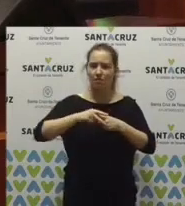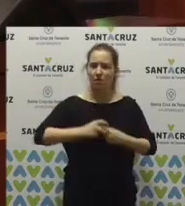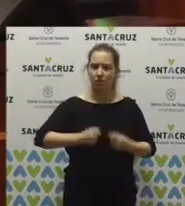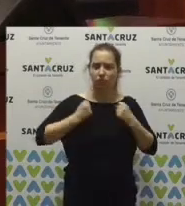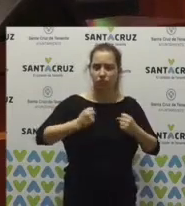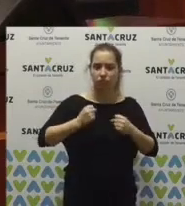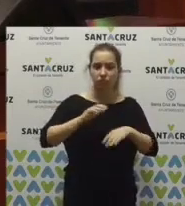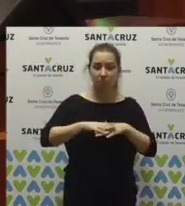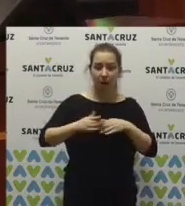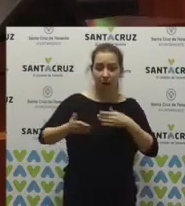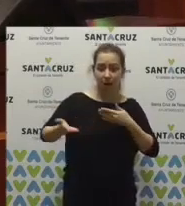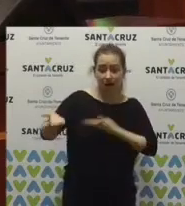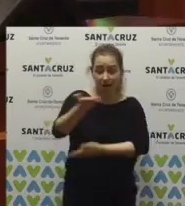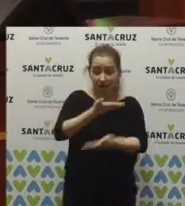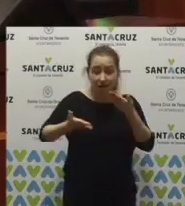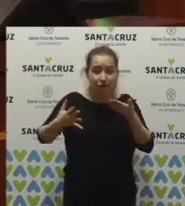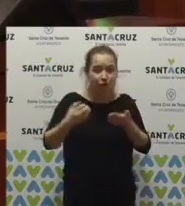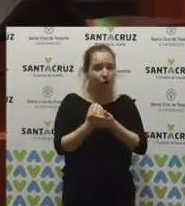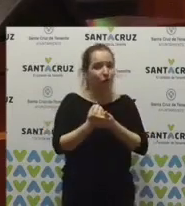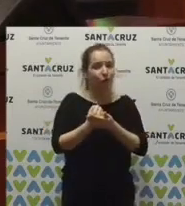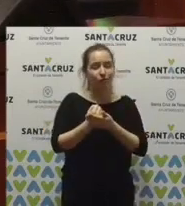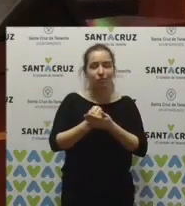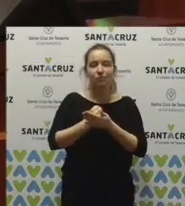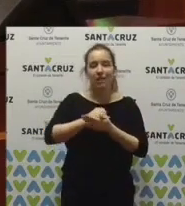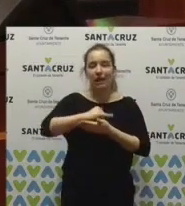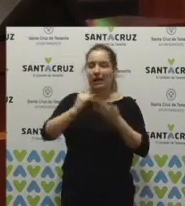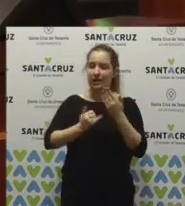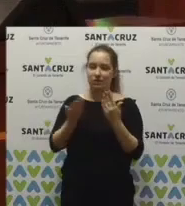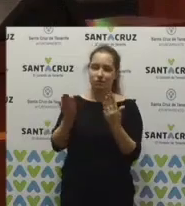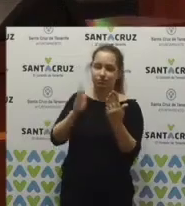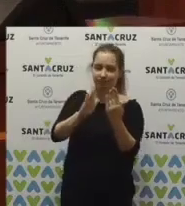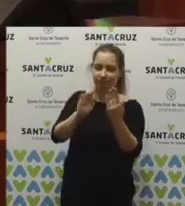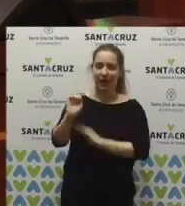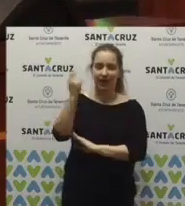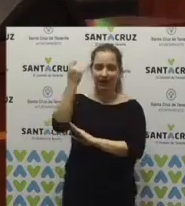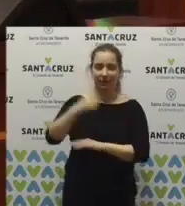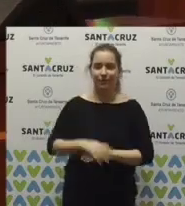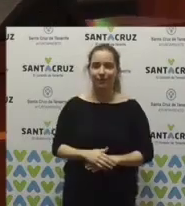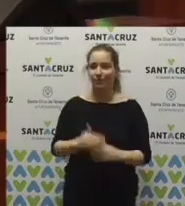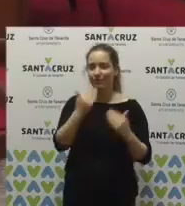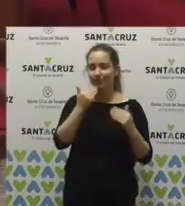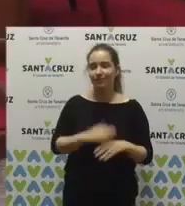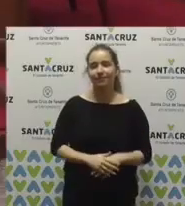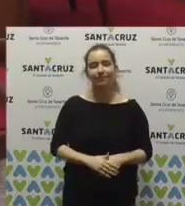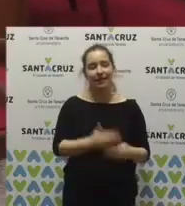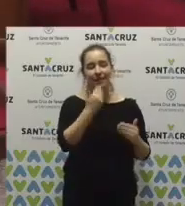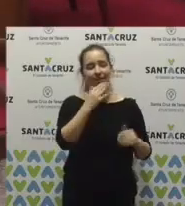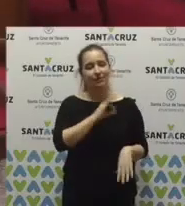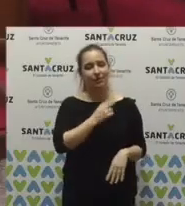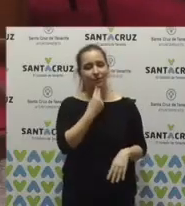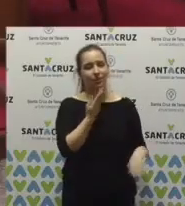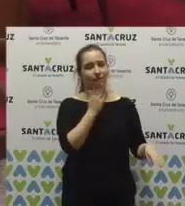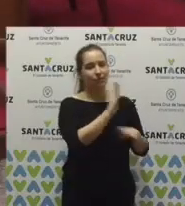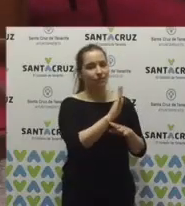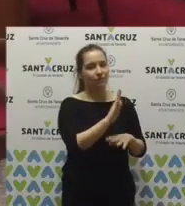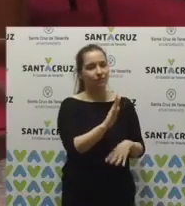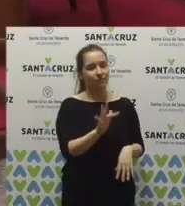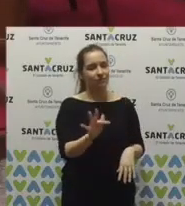entre todos afrontar con éxito la salida de la crisis muchas gracias gracias importamos media mentira